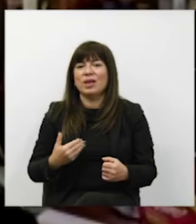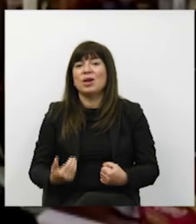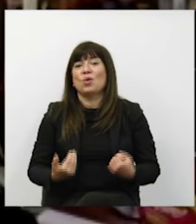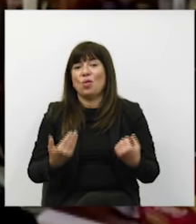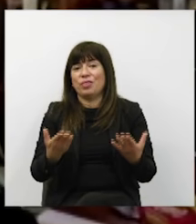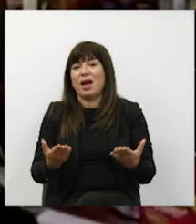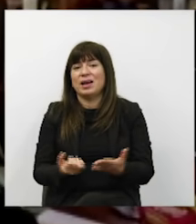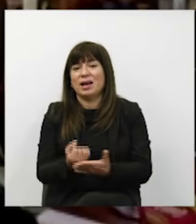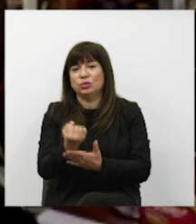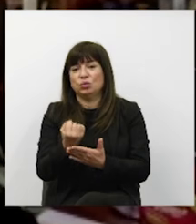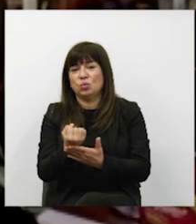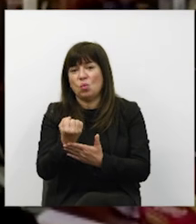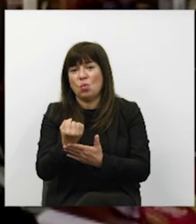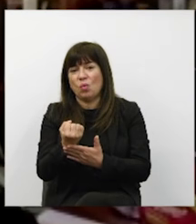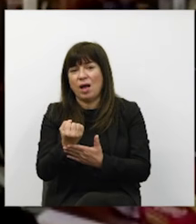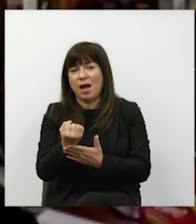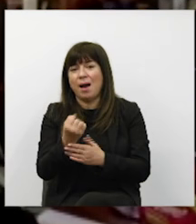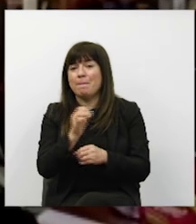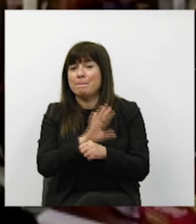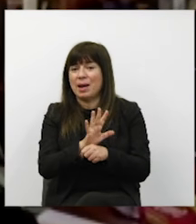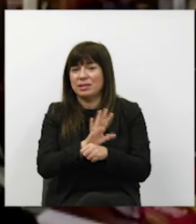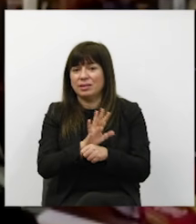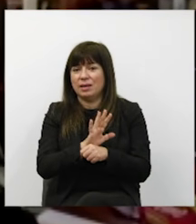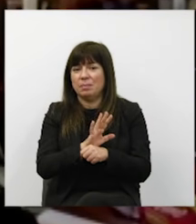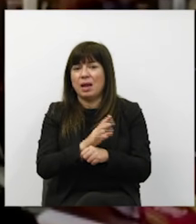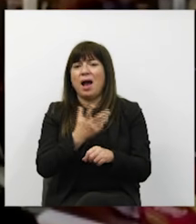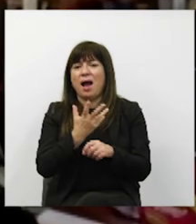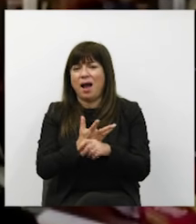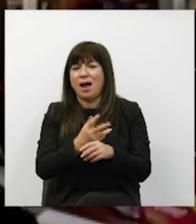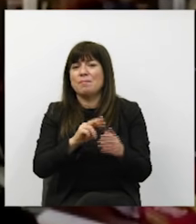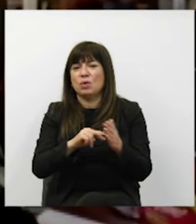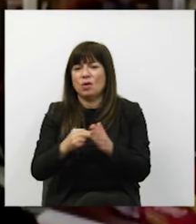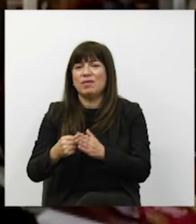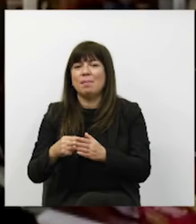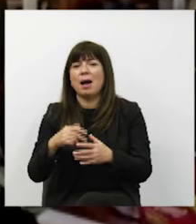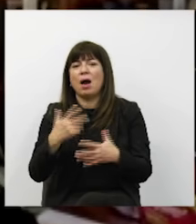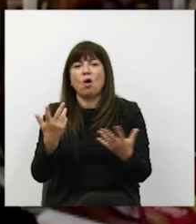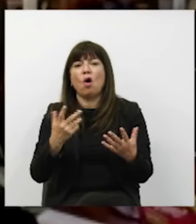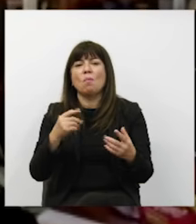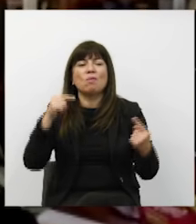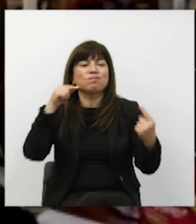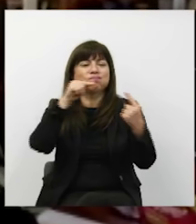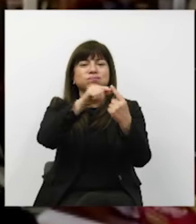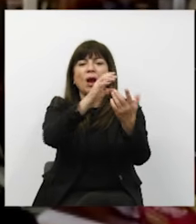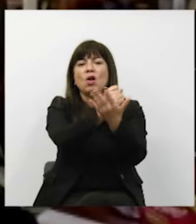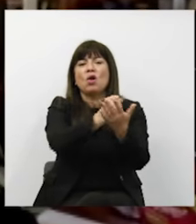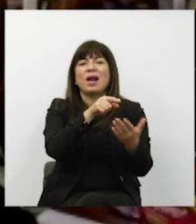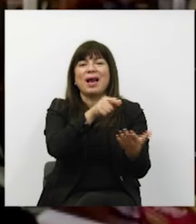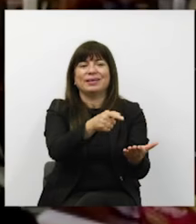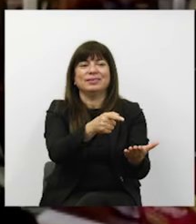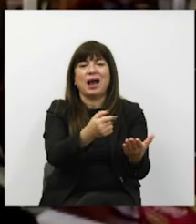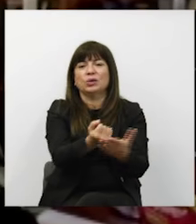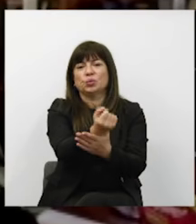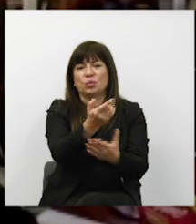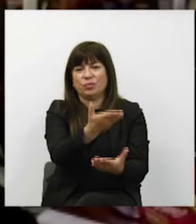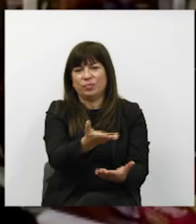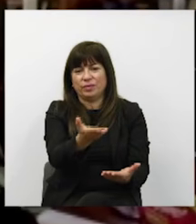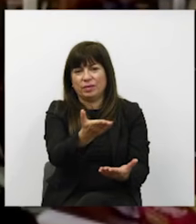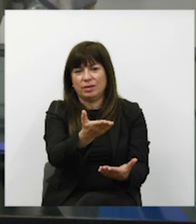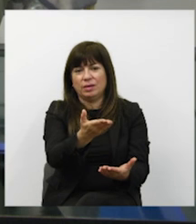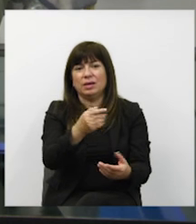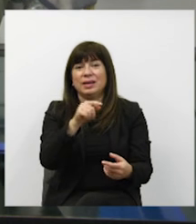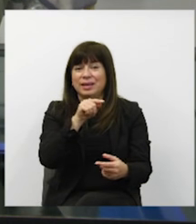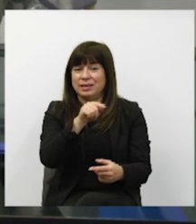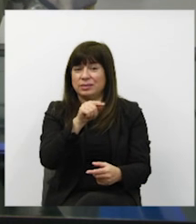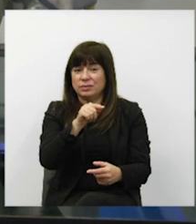la ayuda por la pandemia, ha habido un problema logístico de cómo llegar a esa gente. Este es un tema que se ha estudiado obviamente en el resto del